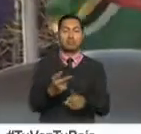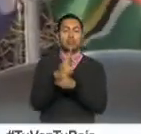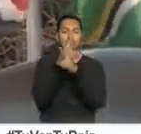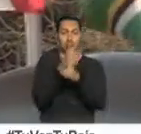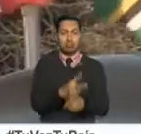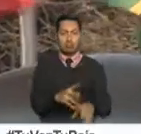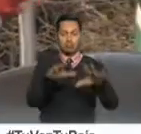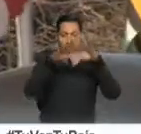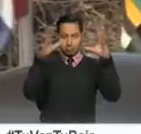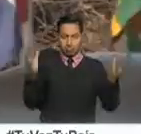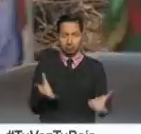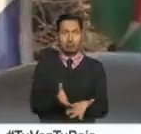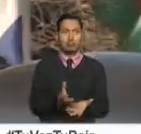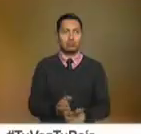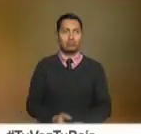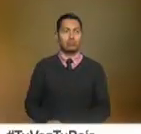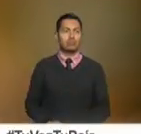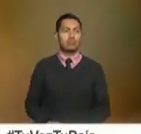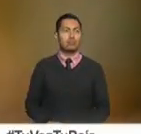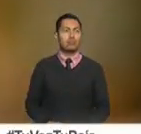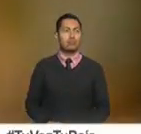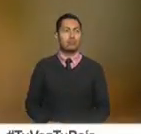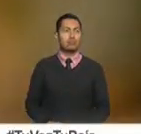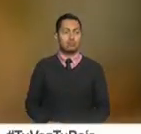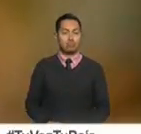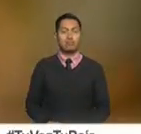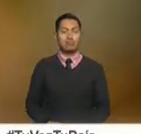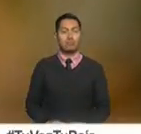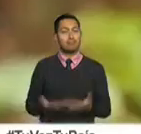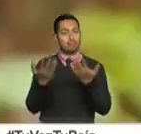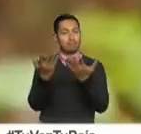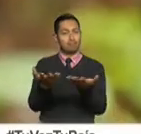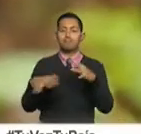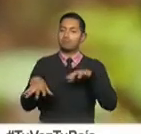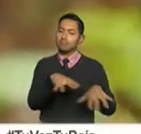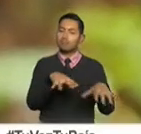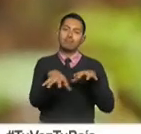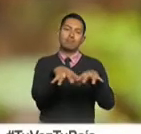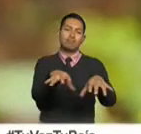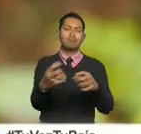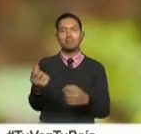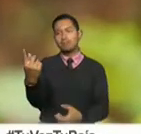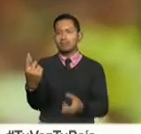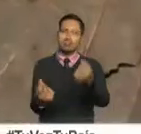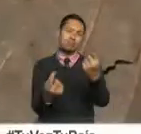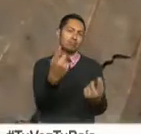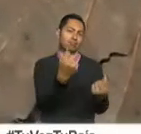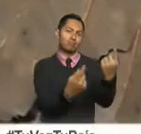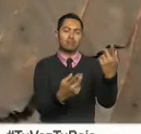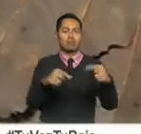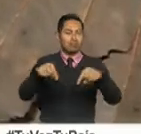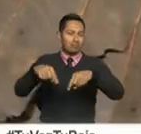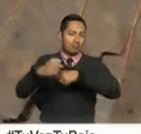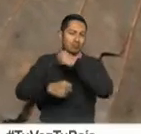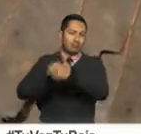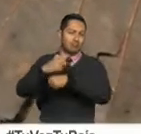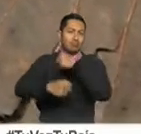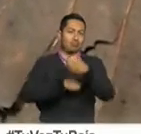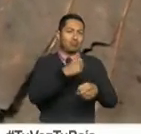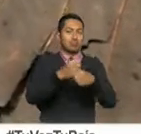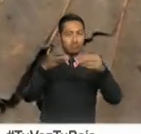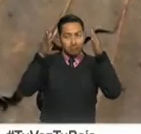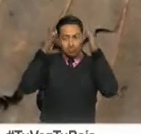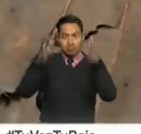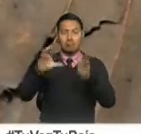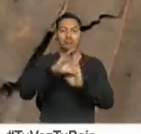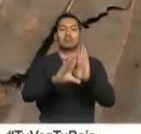global frente al cambio climático. Estas son solo algunas de las acciones que se han desarrollado en estos últimos años para garantizar lo que establece